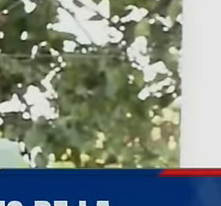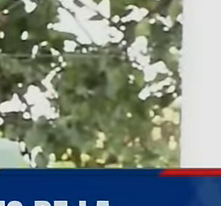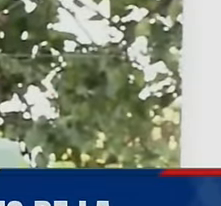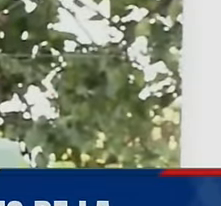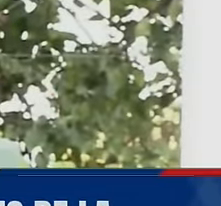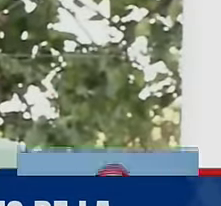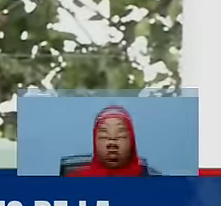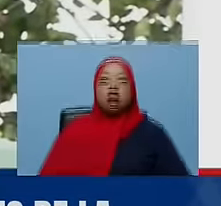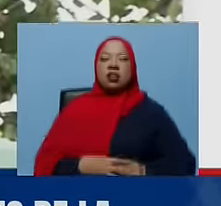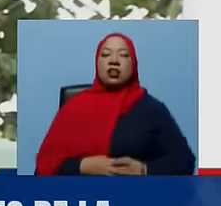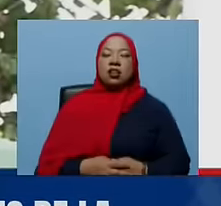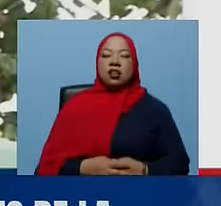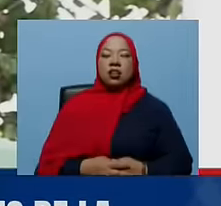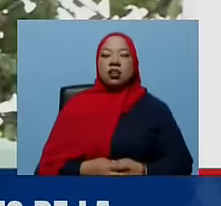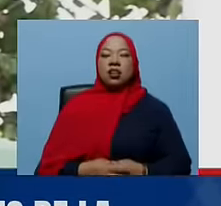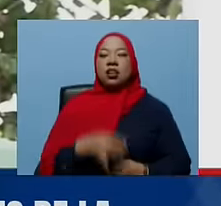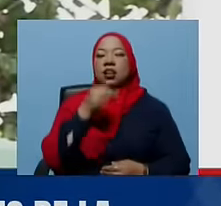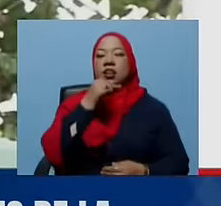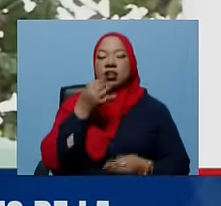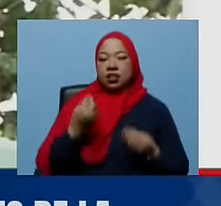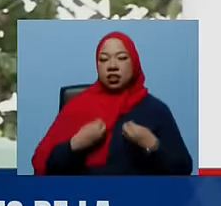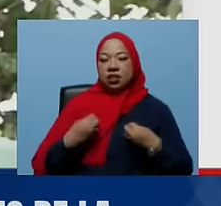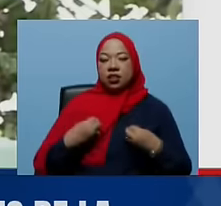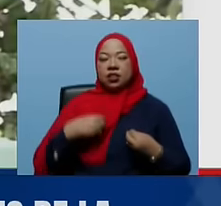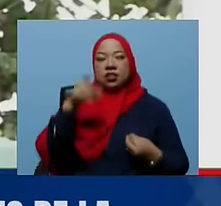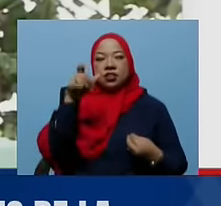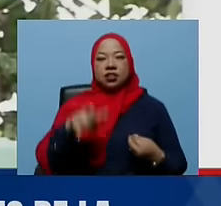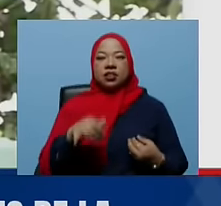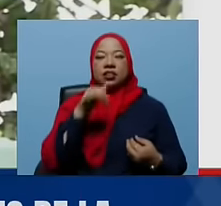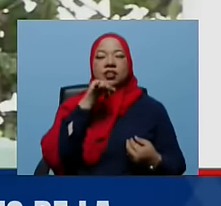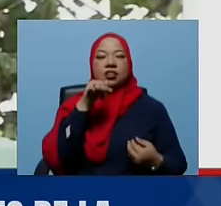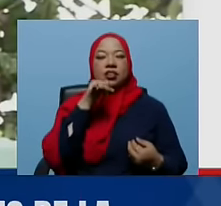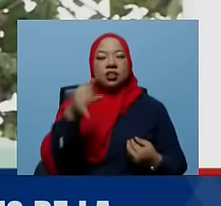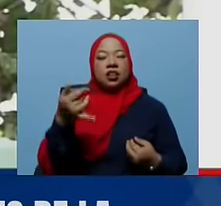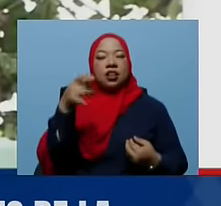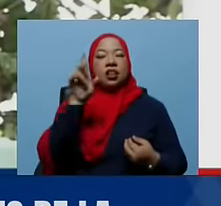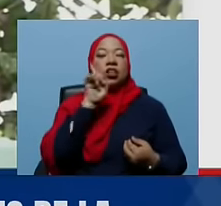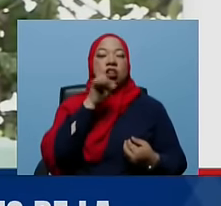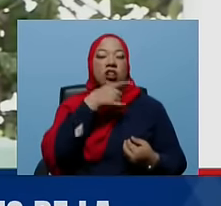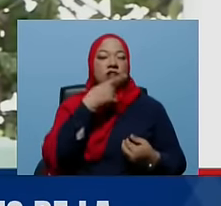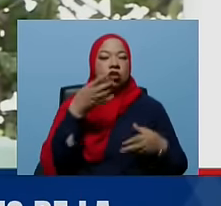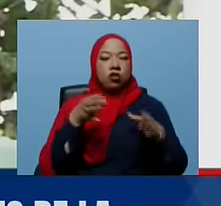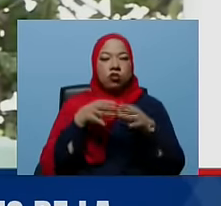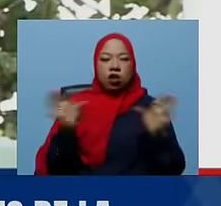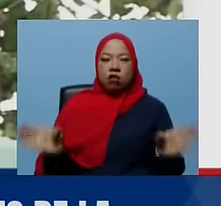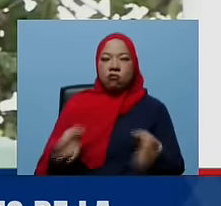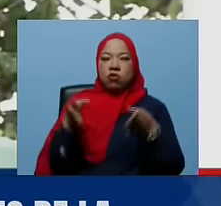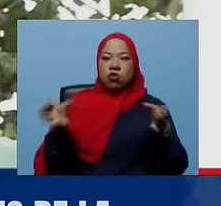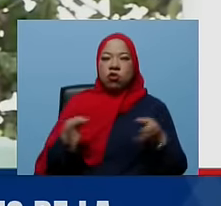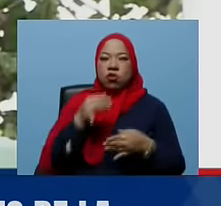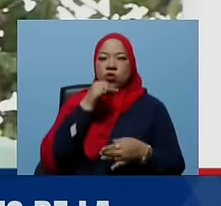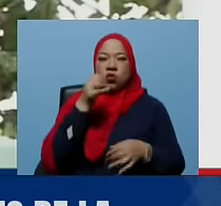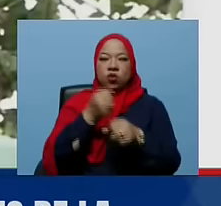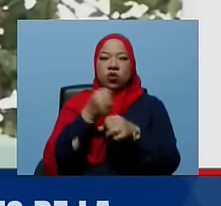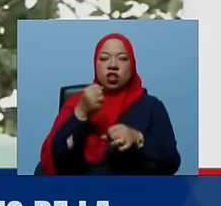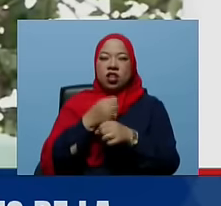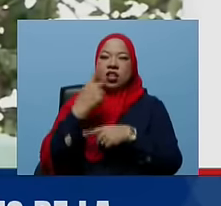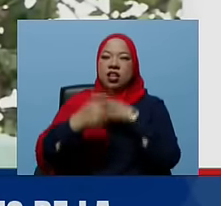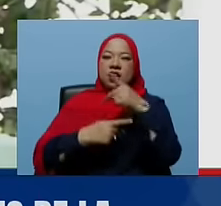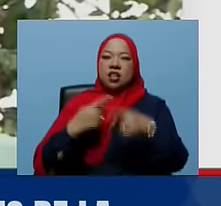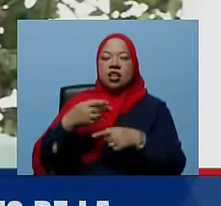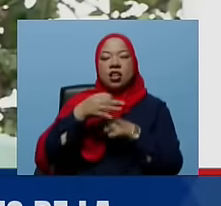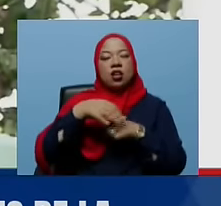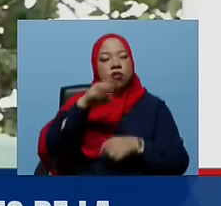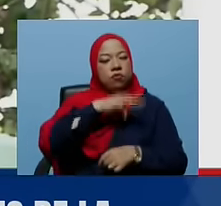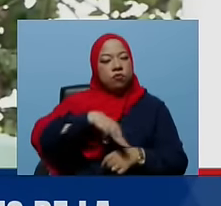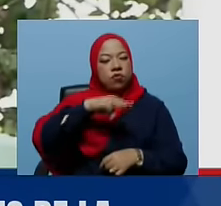querida. Dani Ortega habla a nombre de los equipos promotores estadales de esta gran